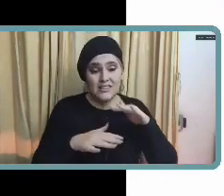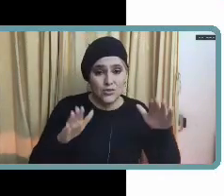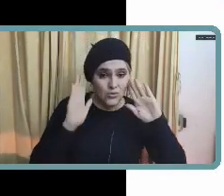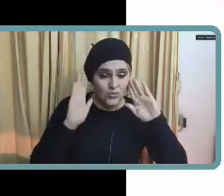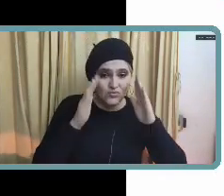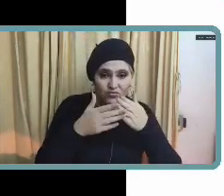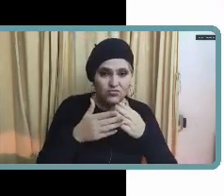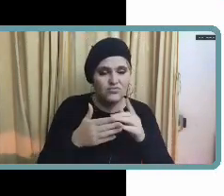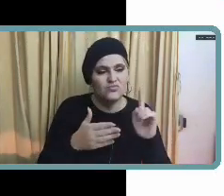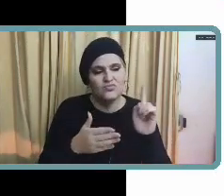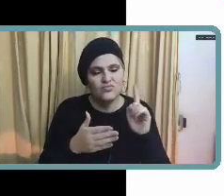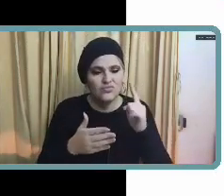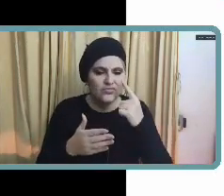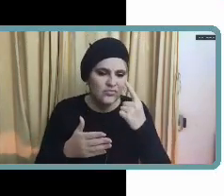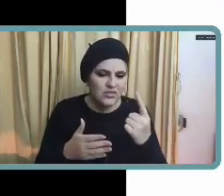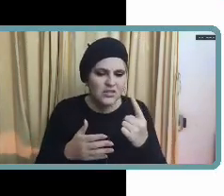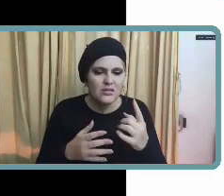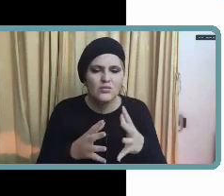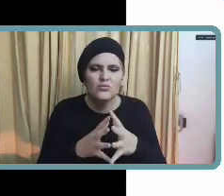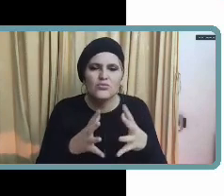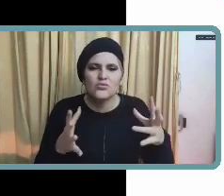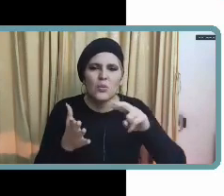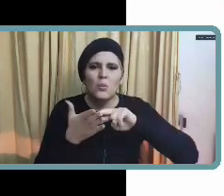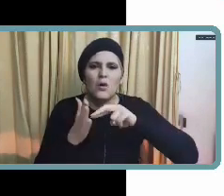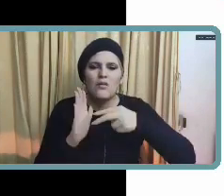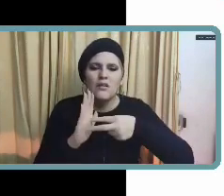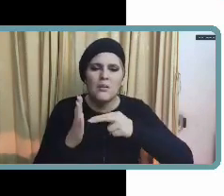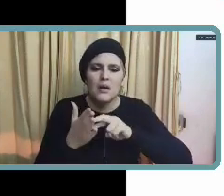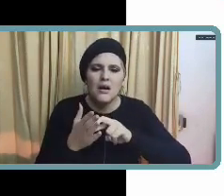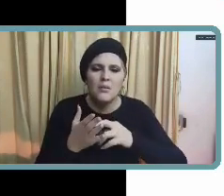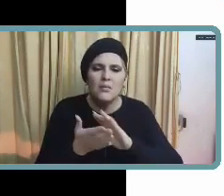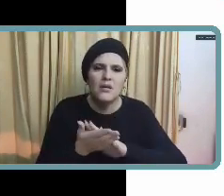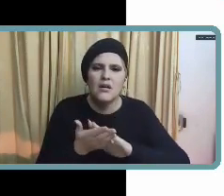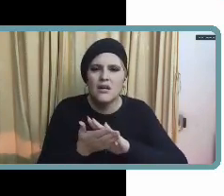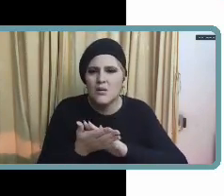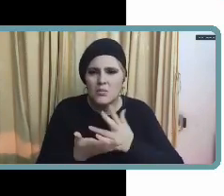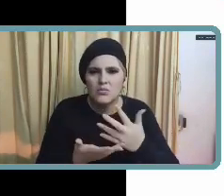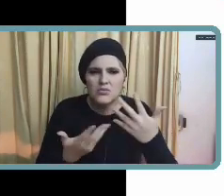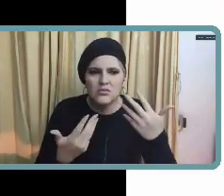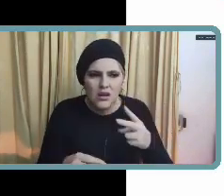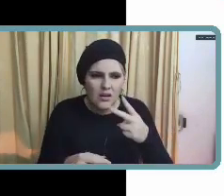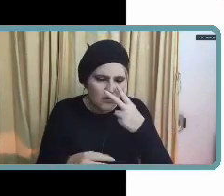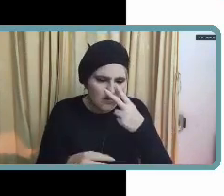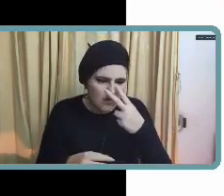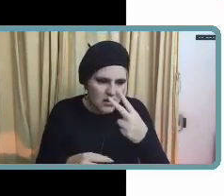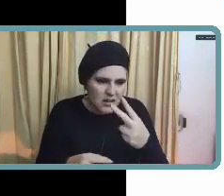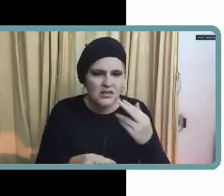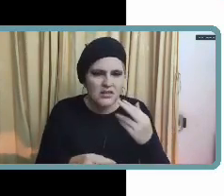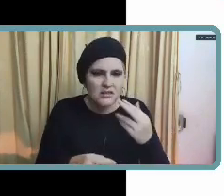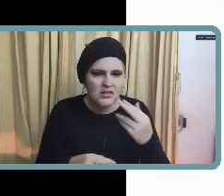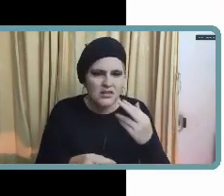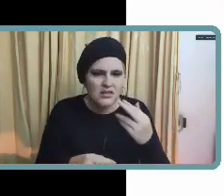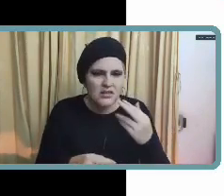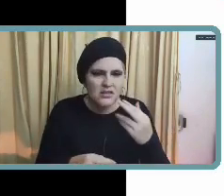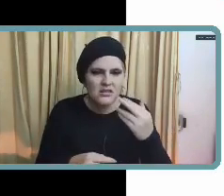Es muy problemático. Si ya tenemos un niño con una selectividad de las comidas, dejarlos, por ejemplo, sin fideo,